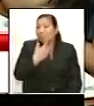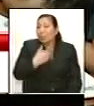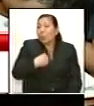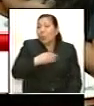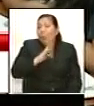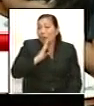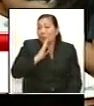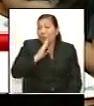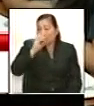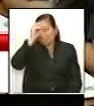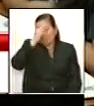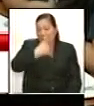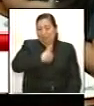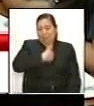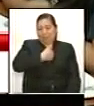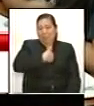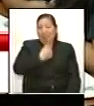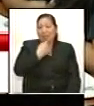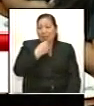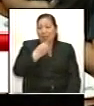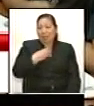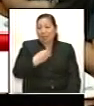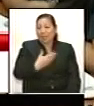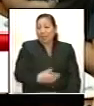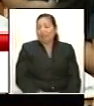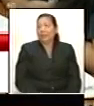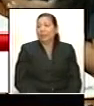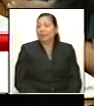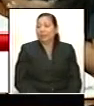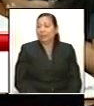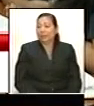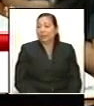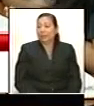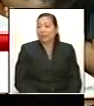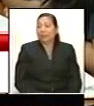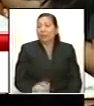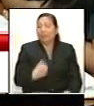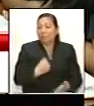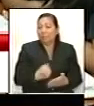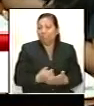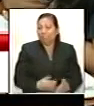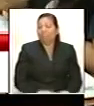hablado también, y es lo que me dijo, se coordinó y nos dijo que le iban a atender.